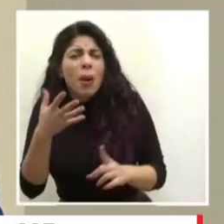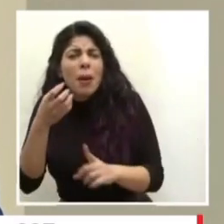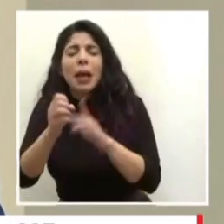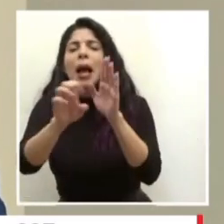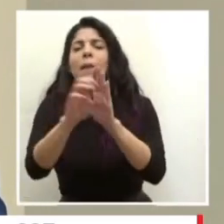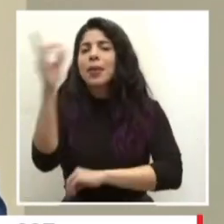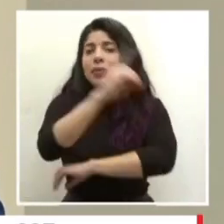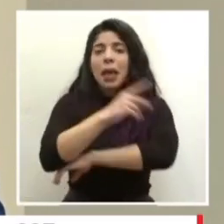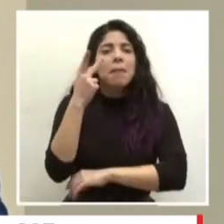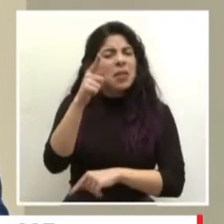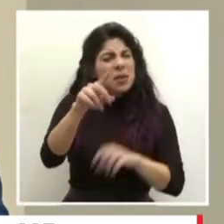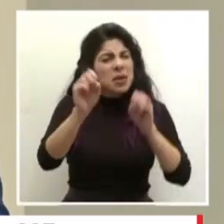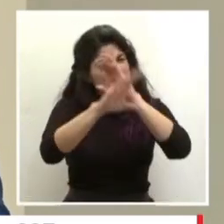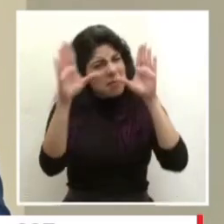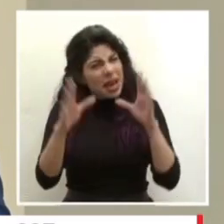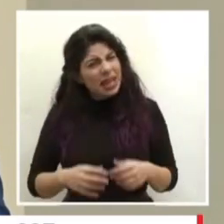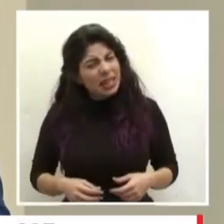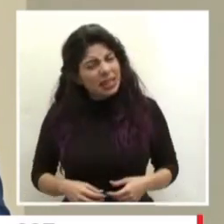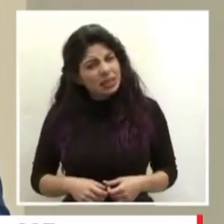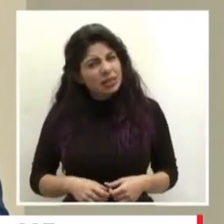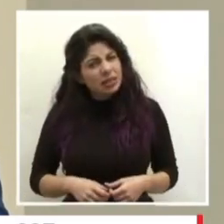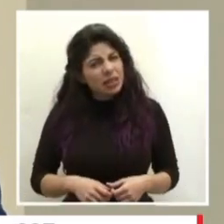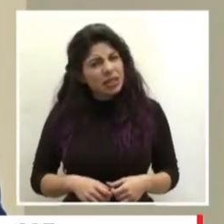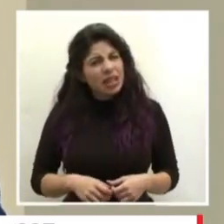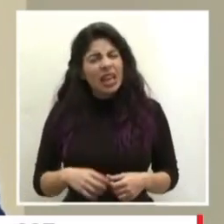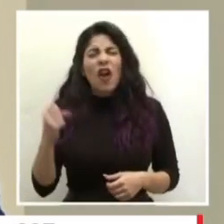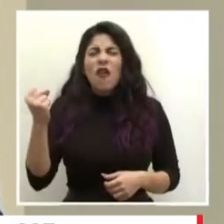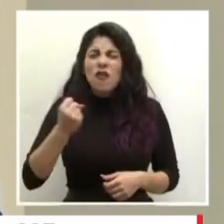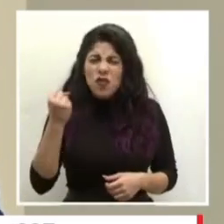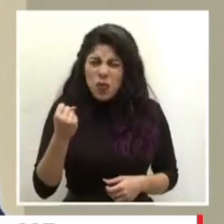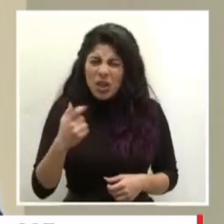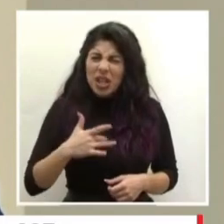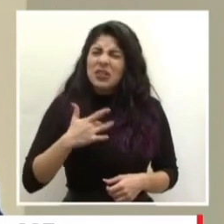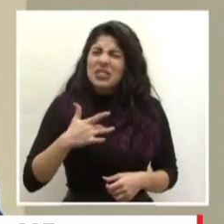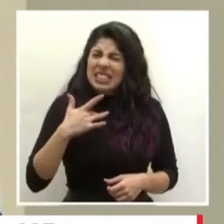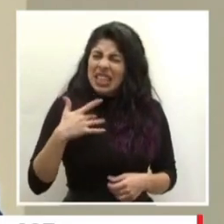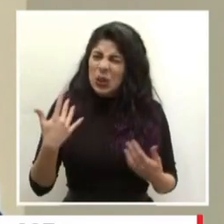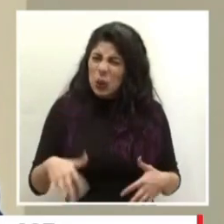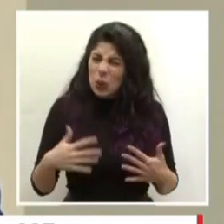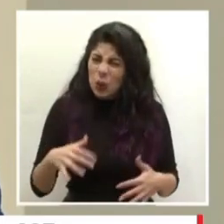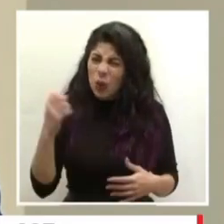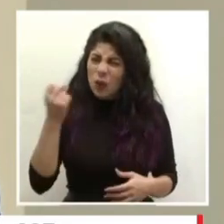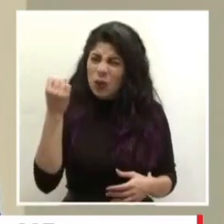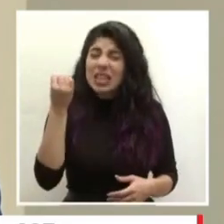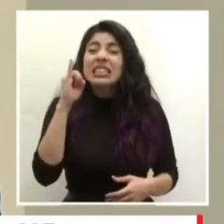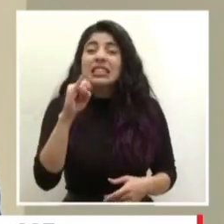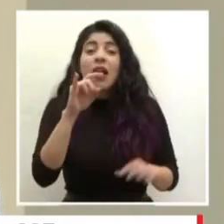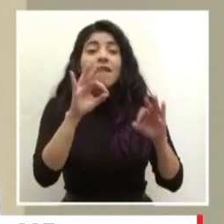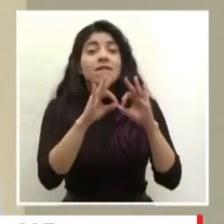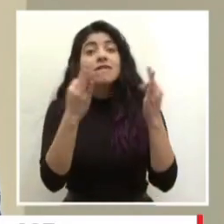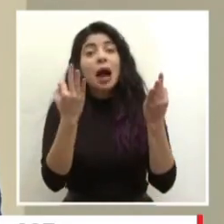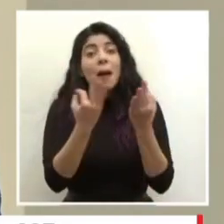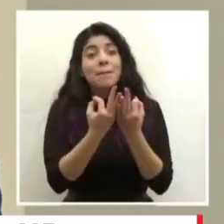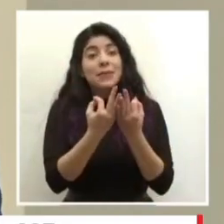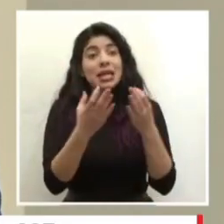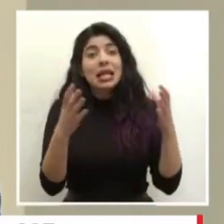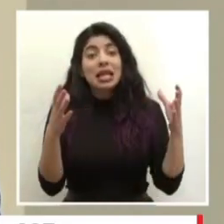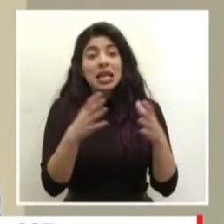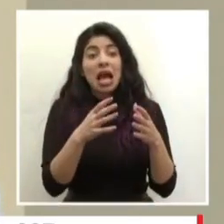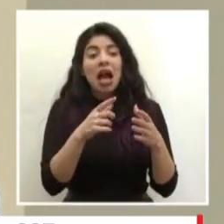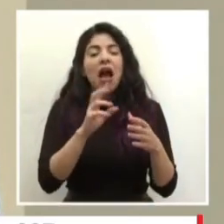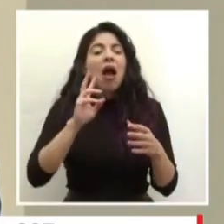Padre. O sea, imagínense qué fuerte, qué sensación más fuerte puede ser para una familia que no